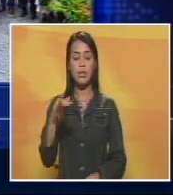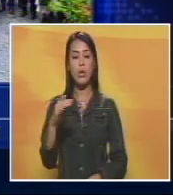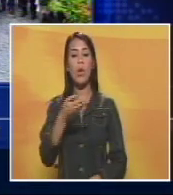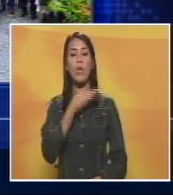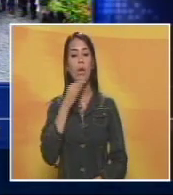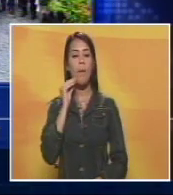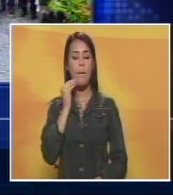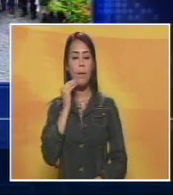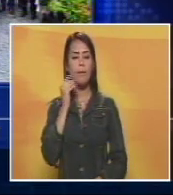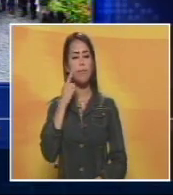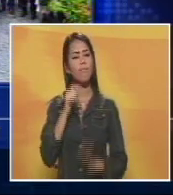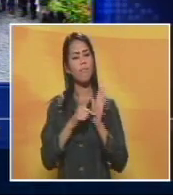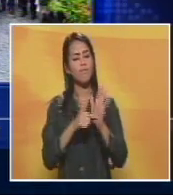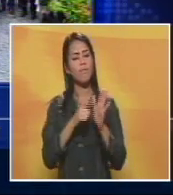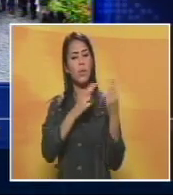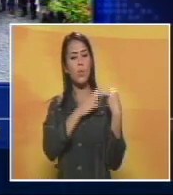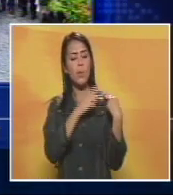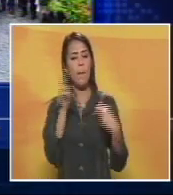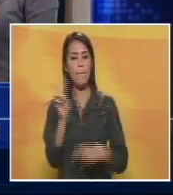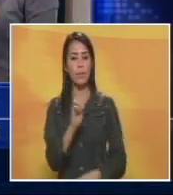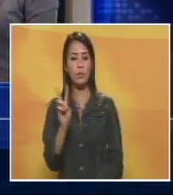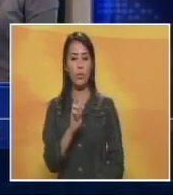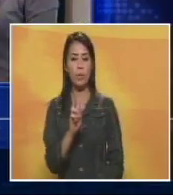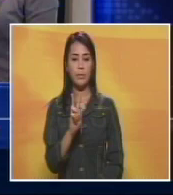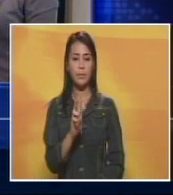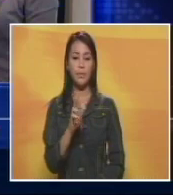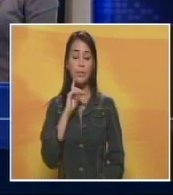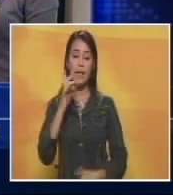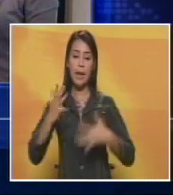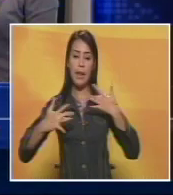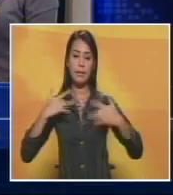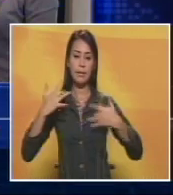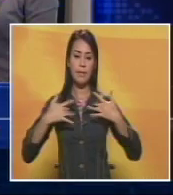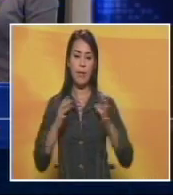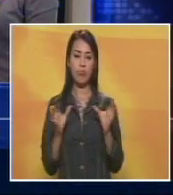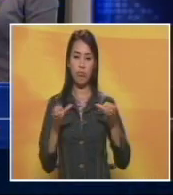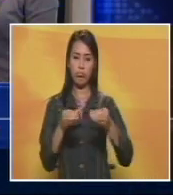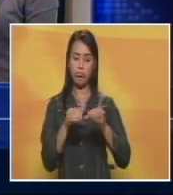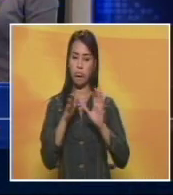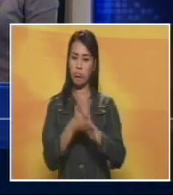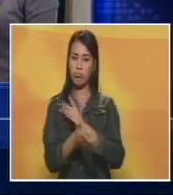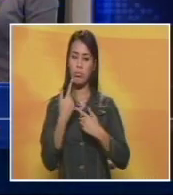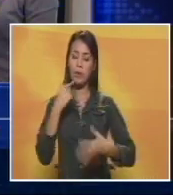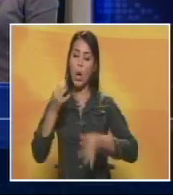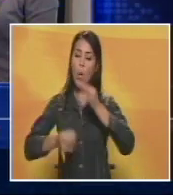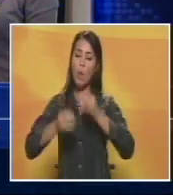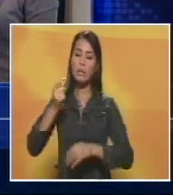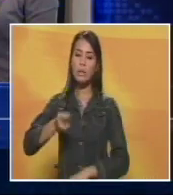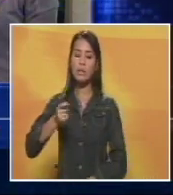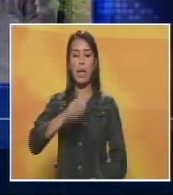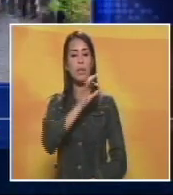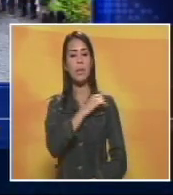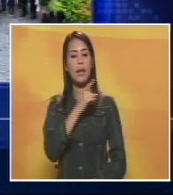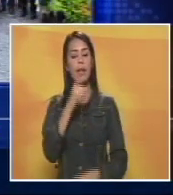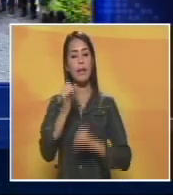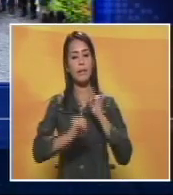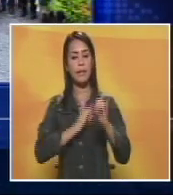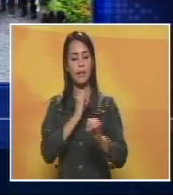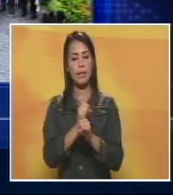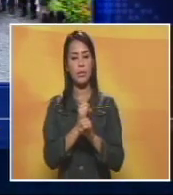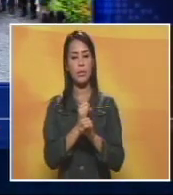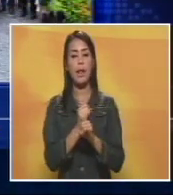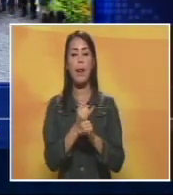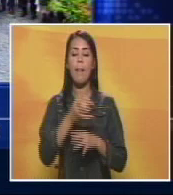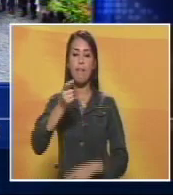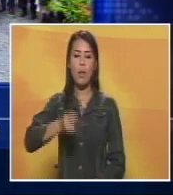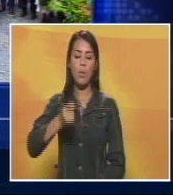Adolescentes, representó al Poder Judicial venezolano en dicha actividad en su condición de jueza de la Red Internacional de Jueces